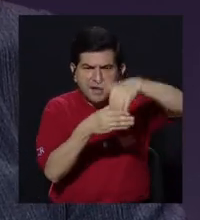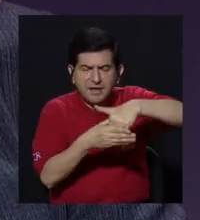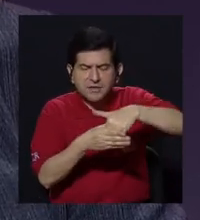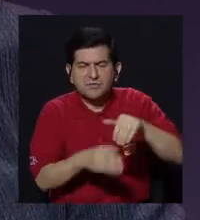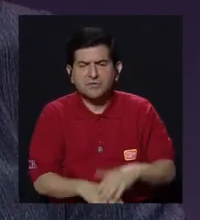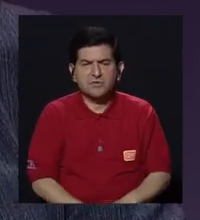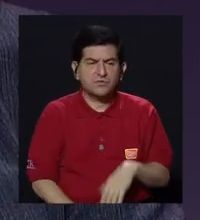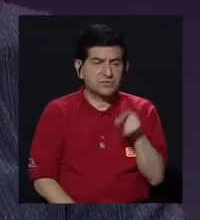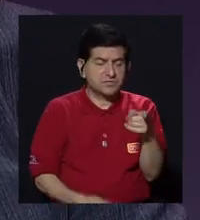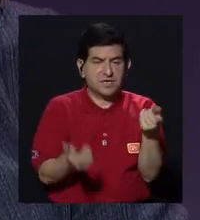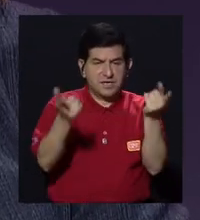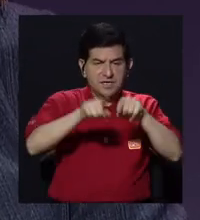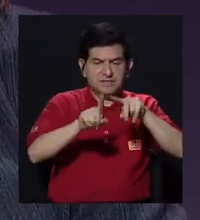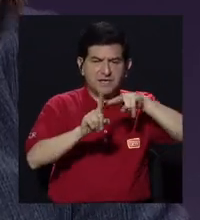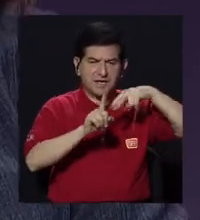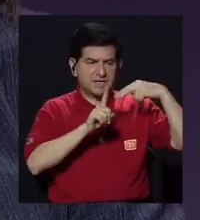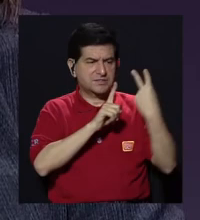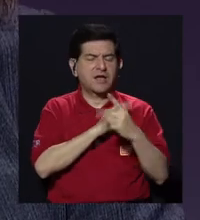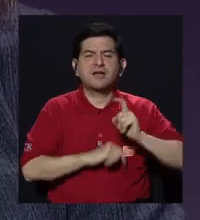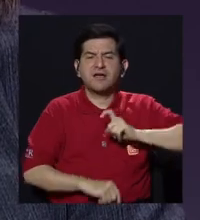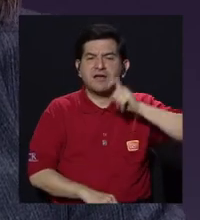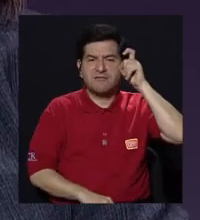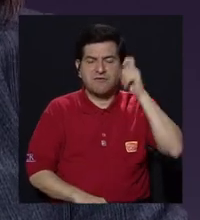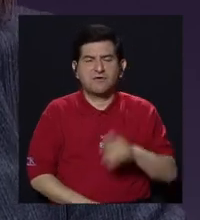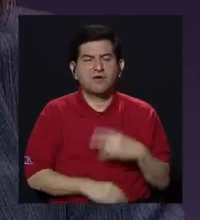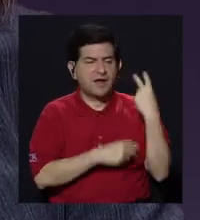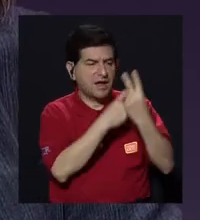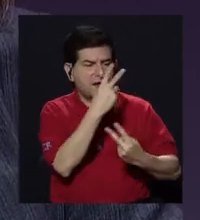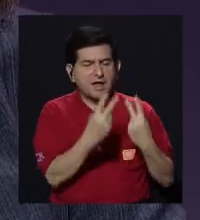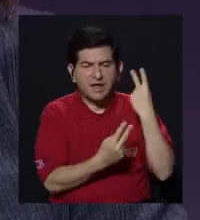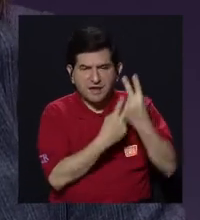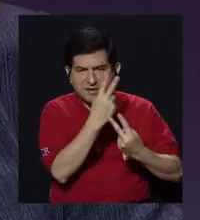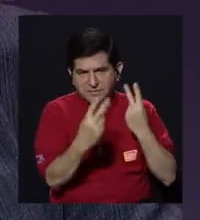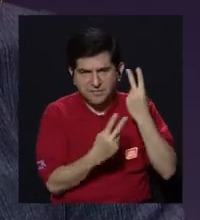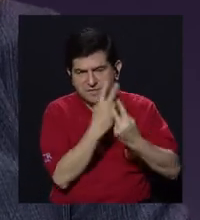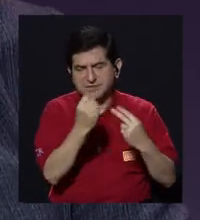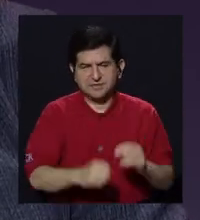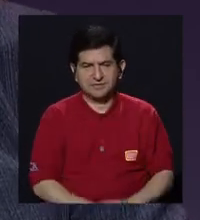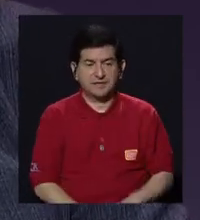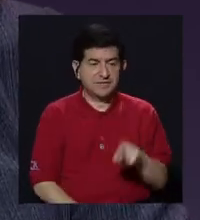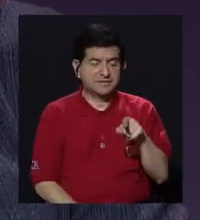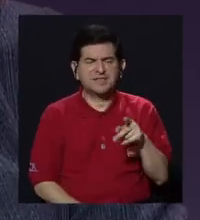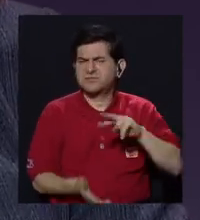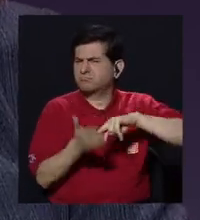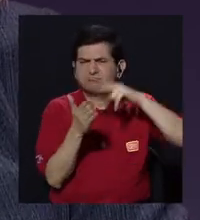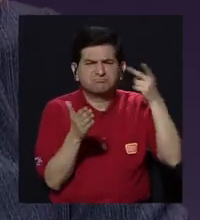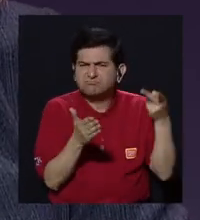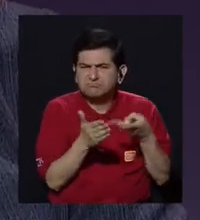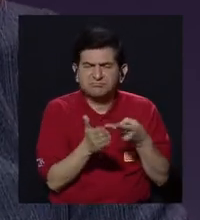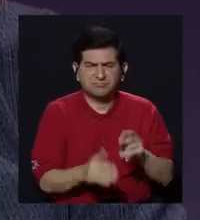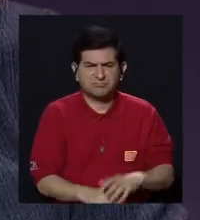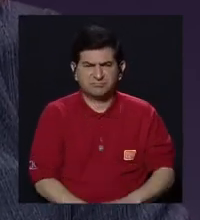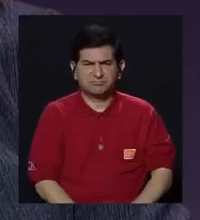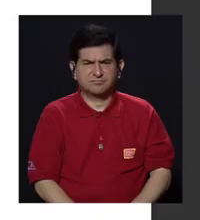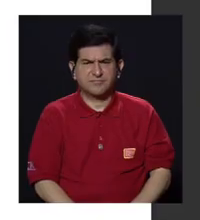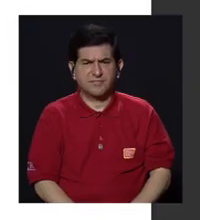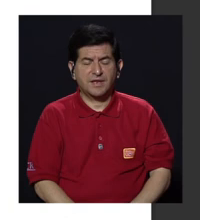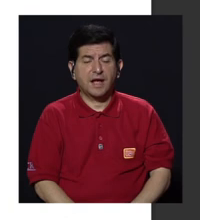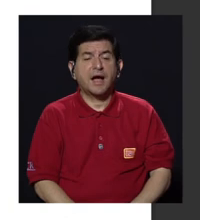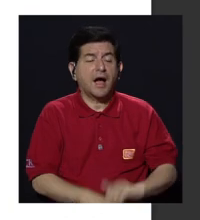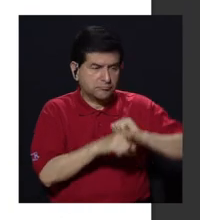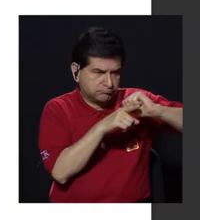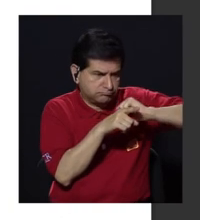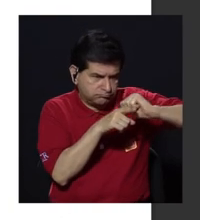introduce el término de enfoque de género en las visitas inspectivas. Este consiste en que